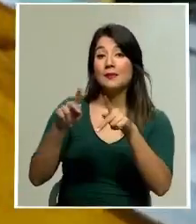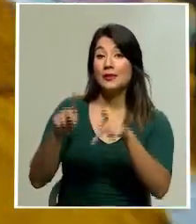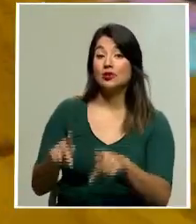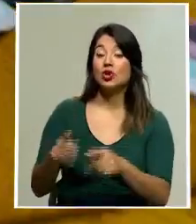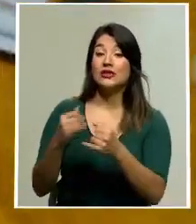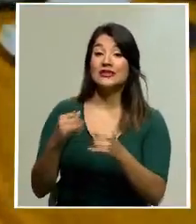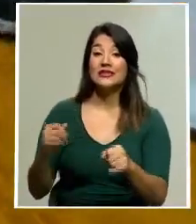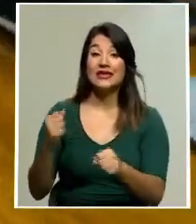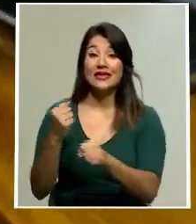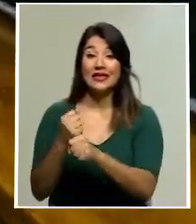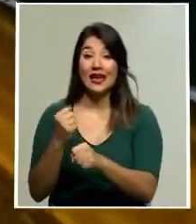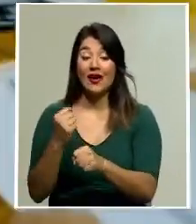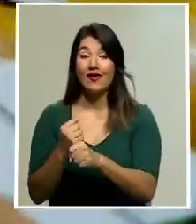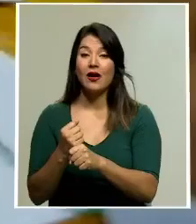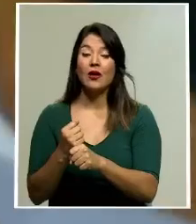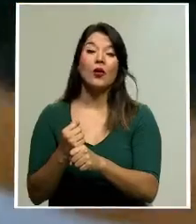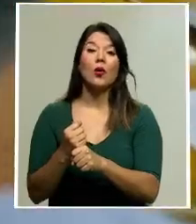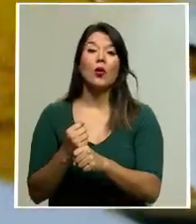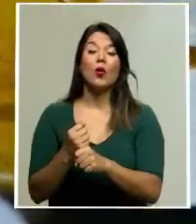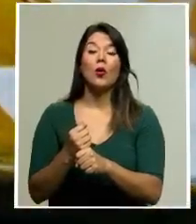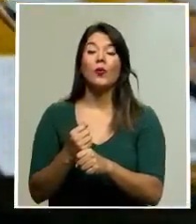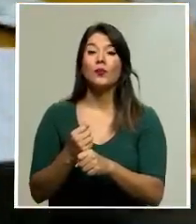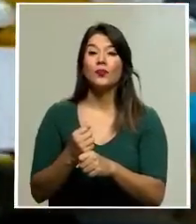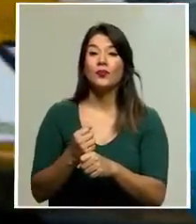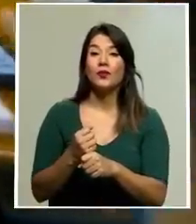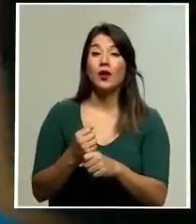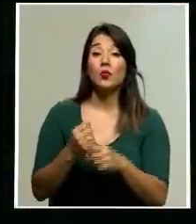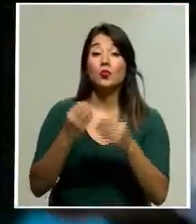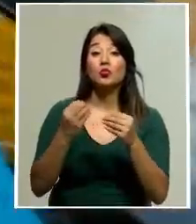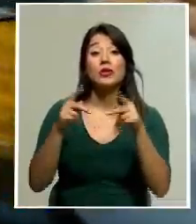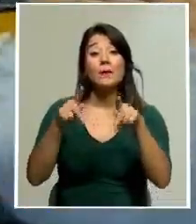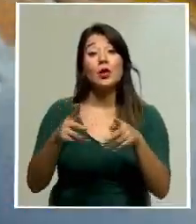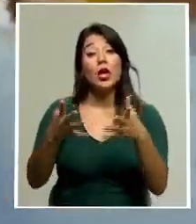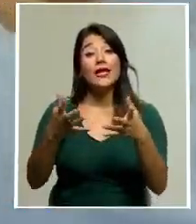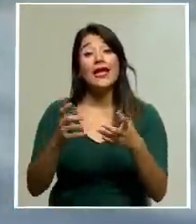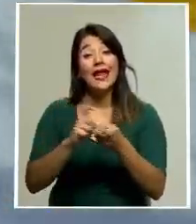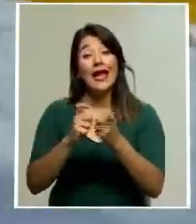y la población ocupada que busca cambiar de empleo se estimó en